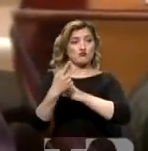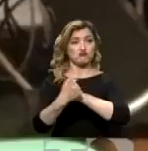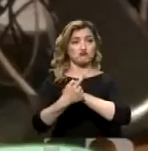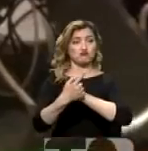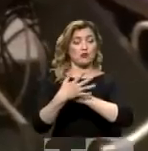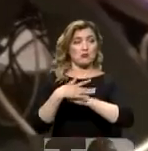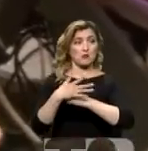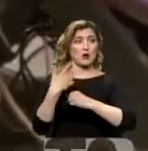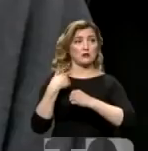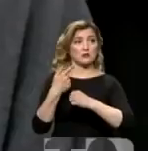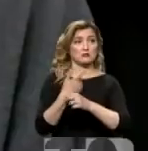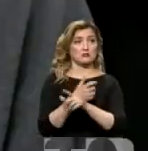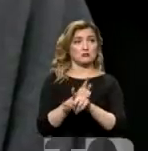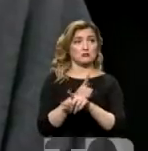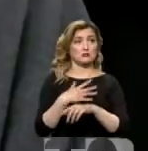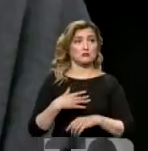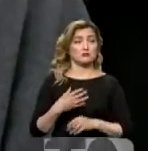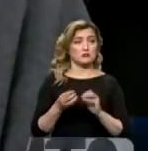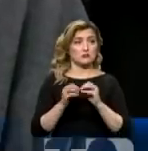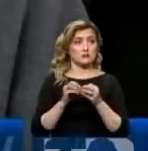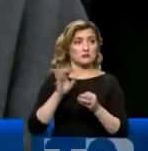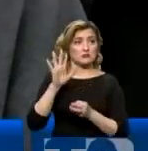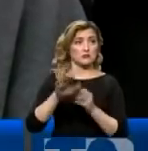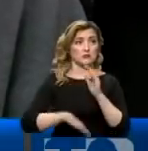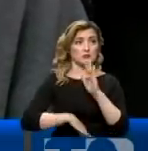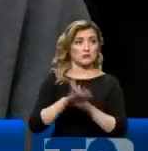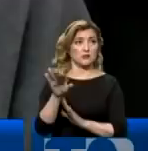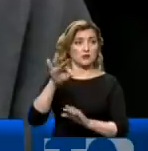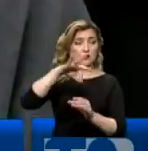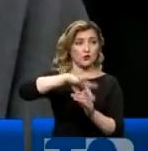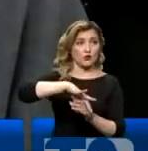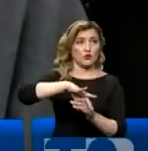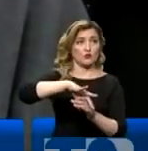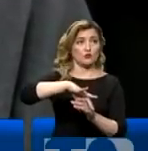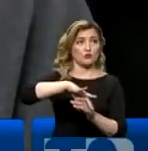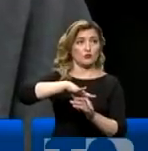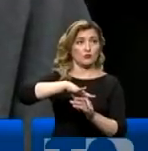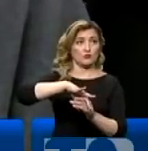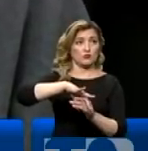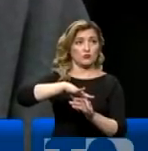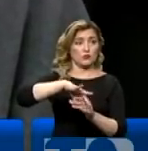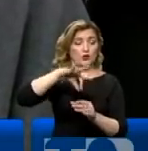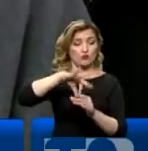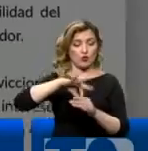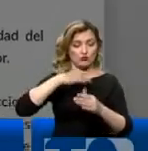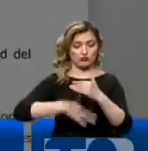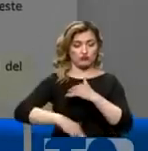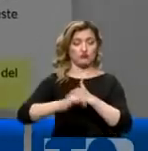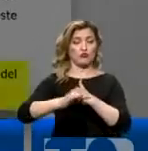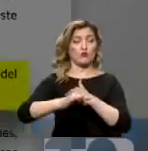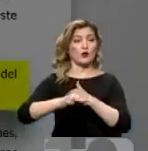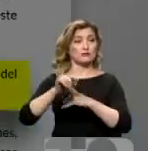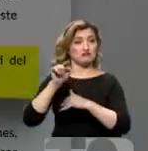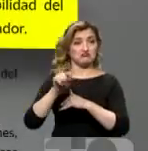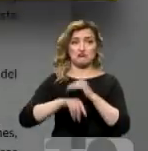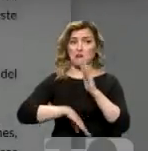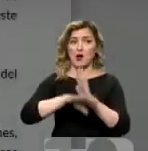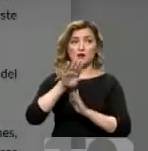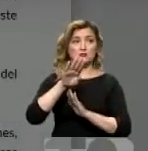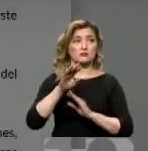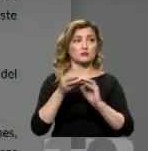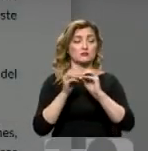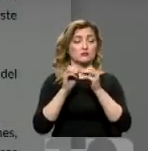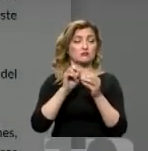su bloque los justifica. Fuimos la bancada que más votos aportó en la votación para el aborto por violación. Alianza País en el